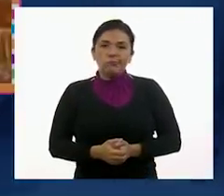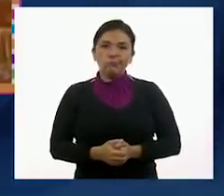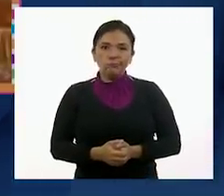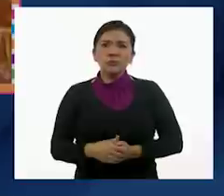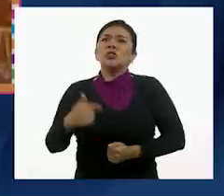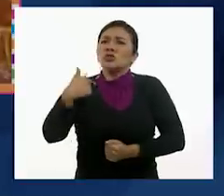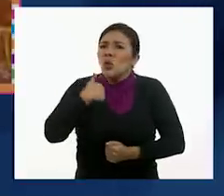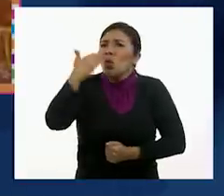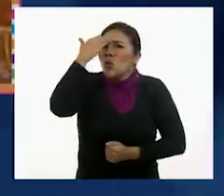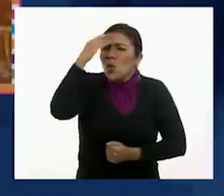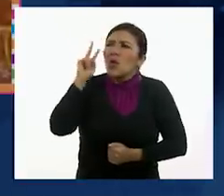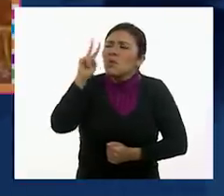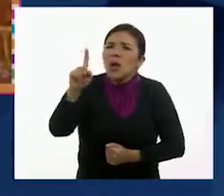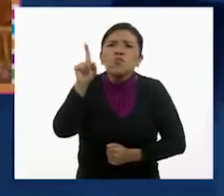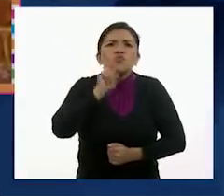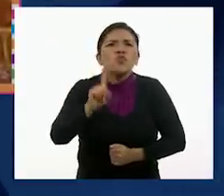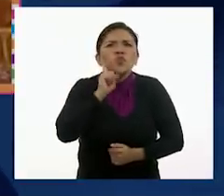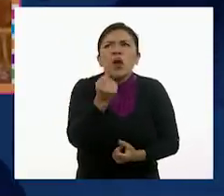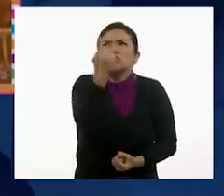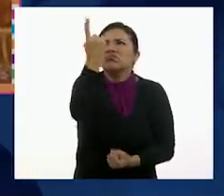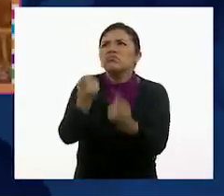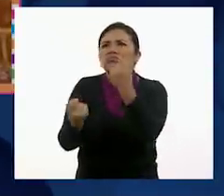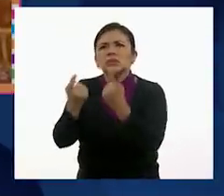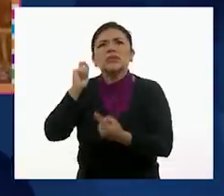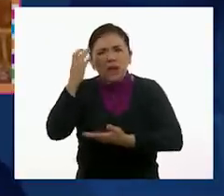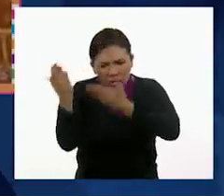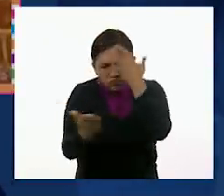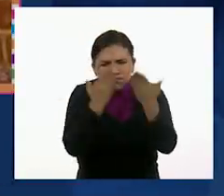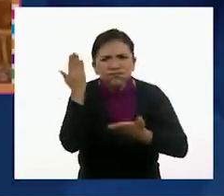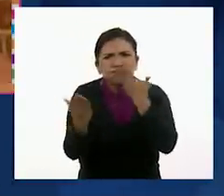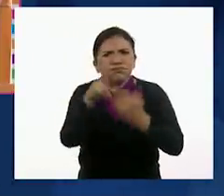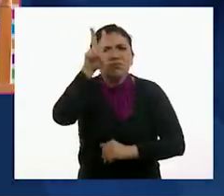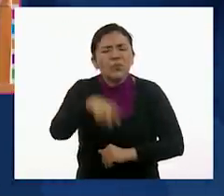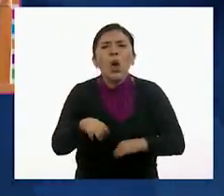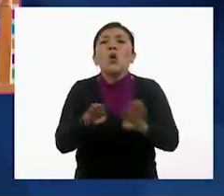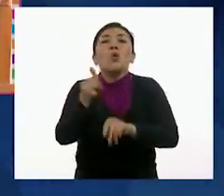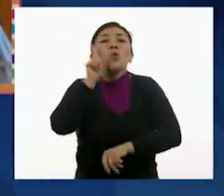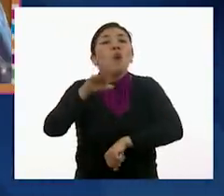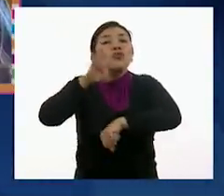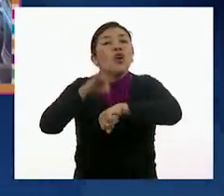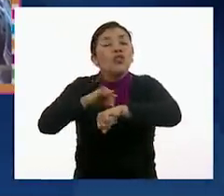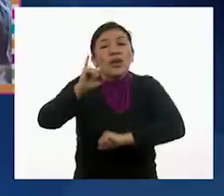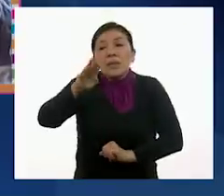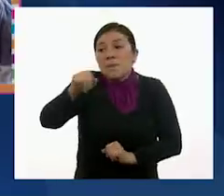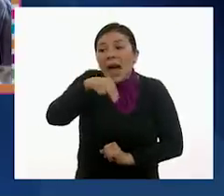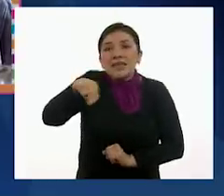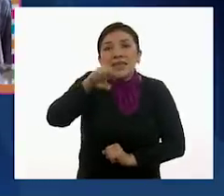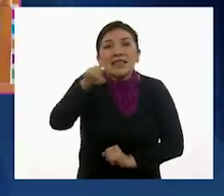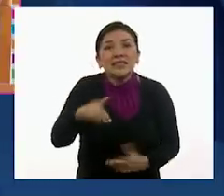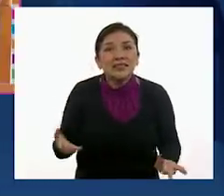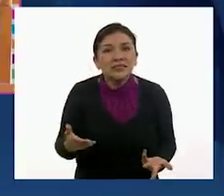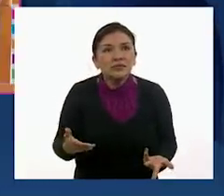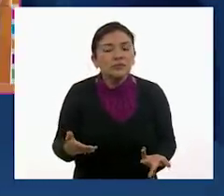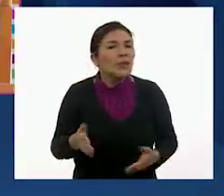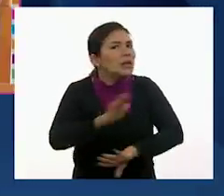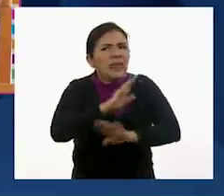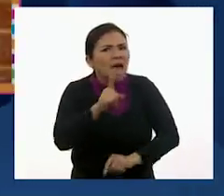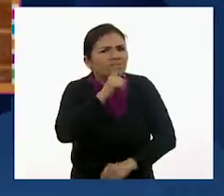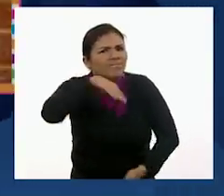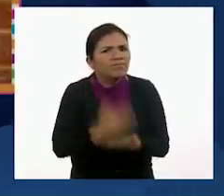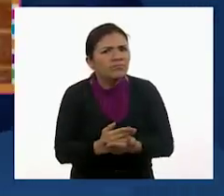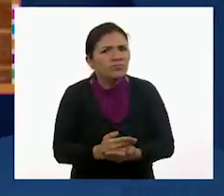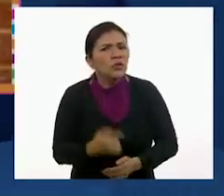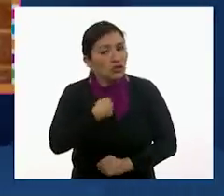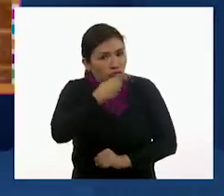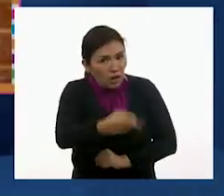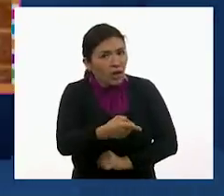Pero yo he conocido mujeres que estudian su carrera, como la doctora Ibáñez. Bueno, ya, se acabó. A